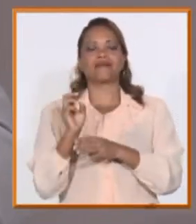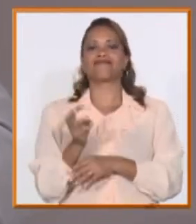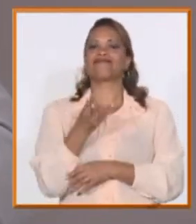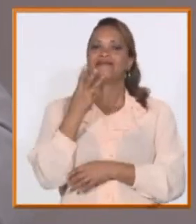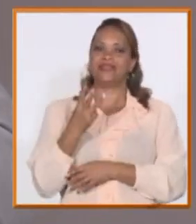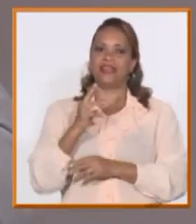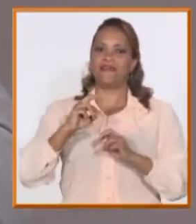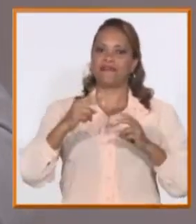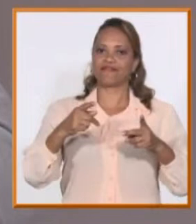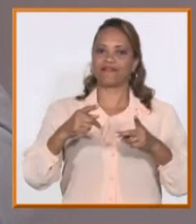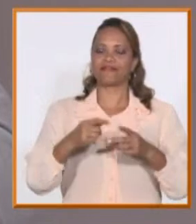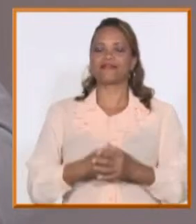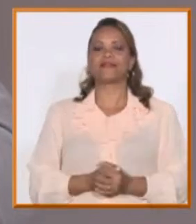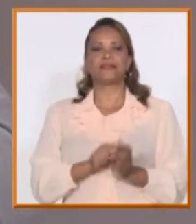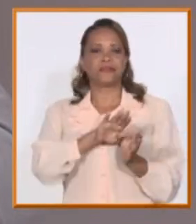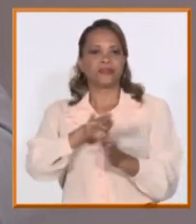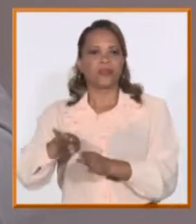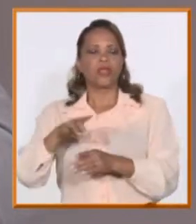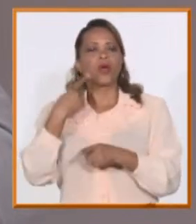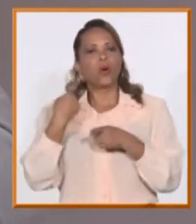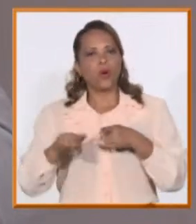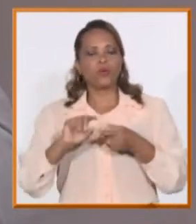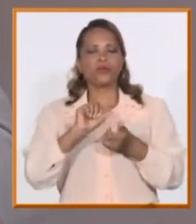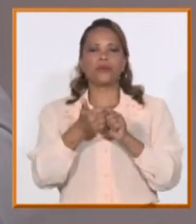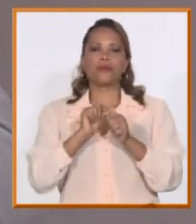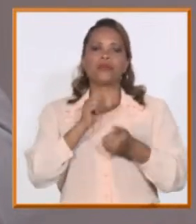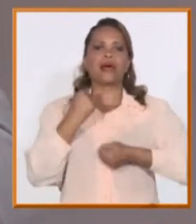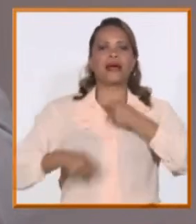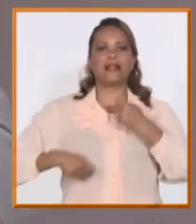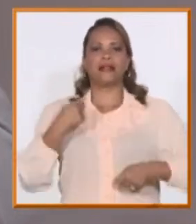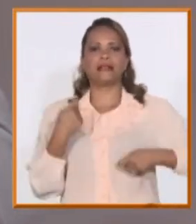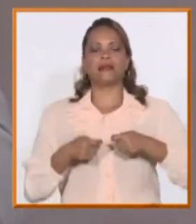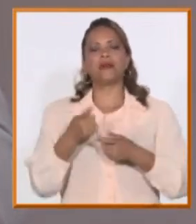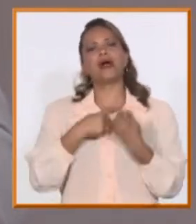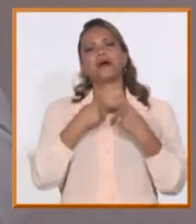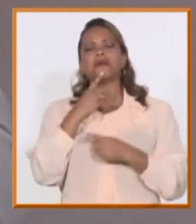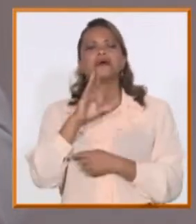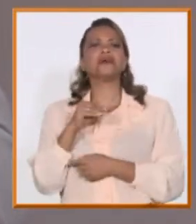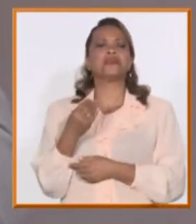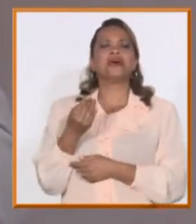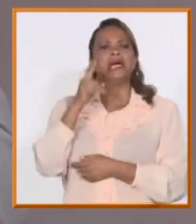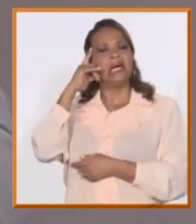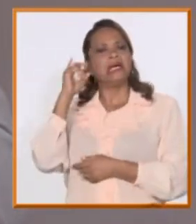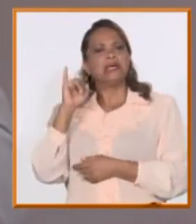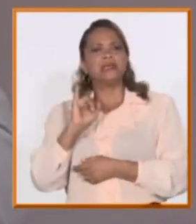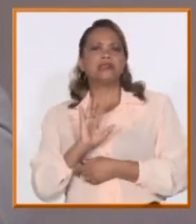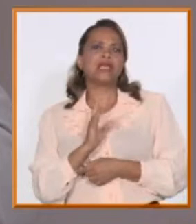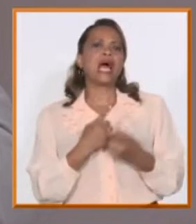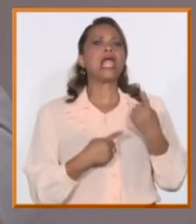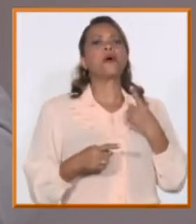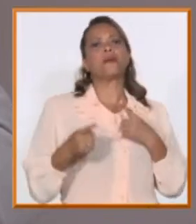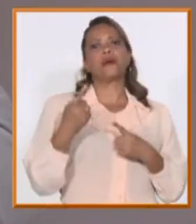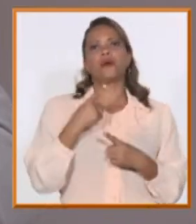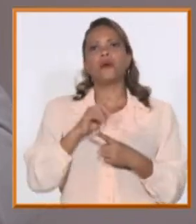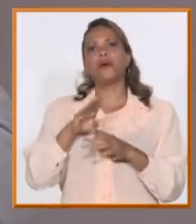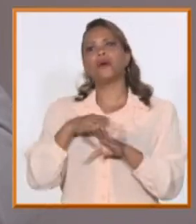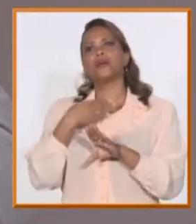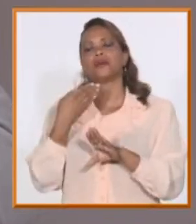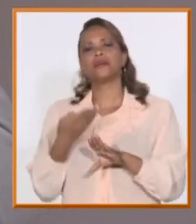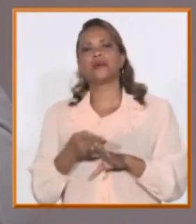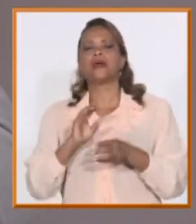quiero cerrar con el atletismo y con el contexto nuevamente, porque algunos dirán, sí, es verdad que quizás fue de los